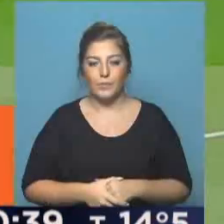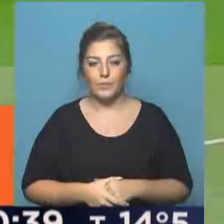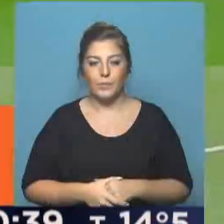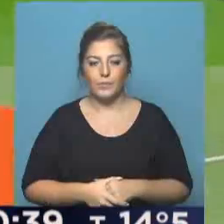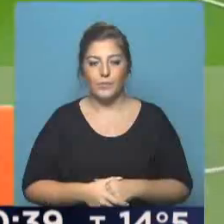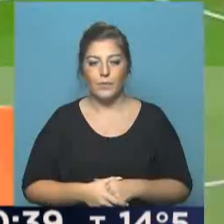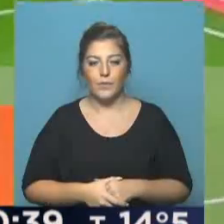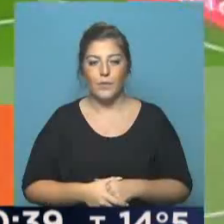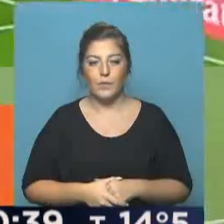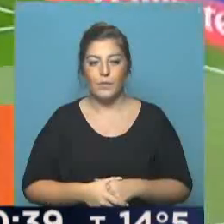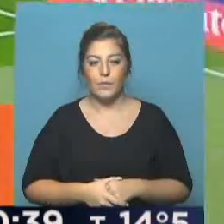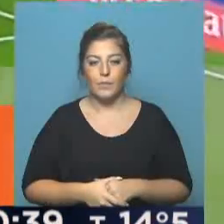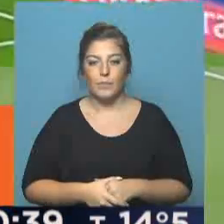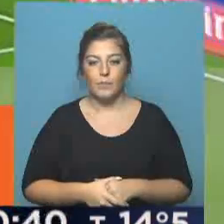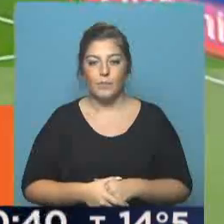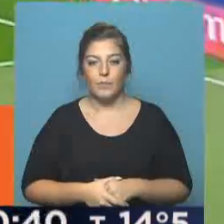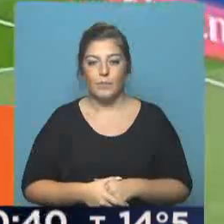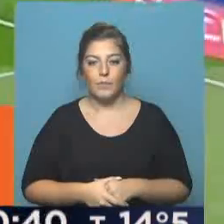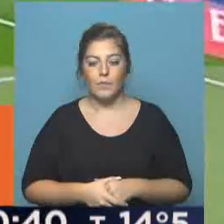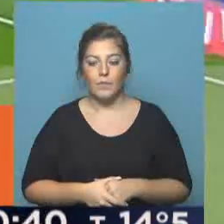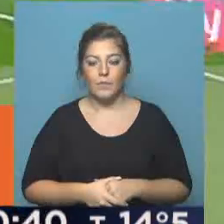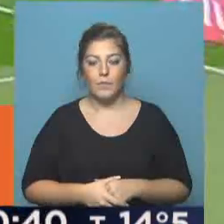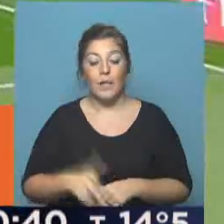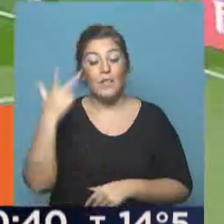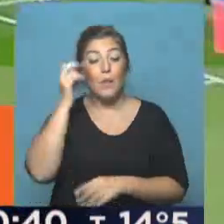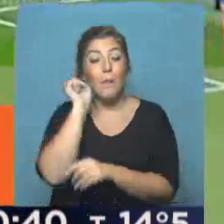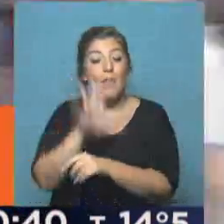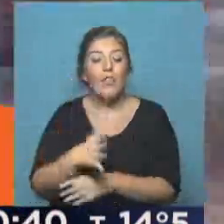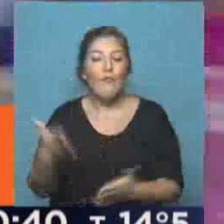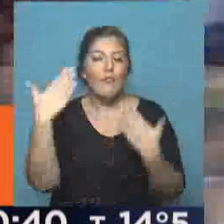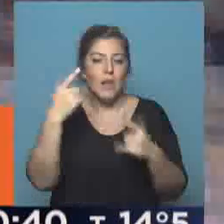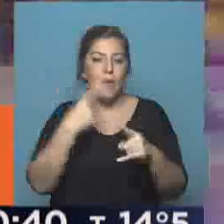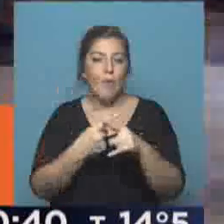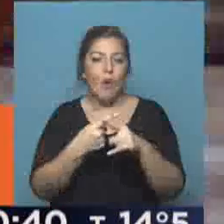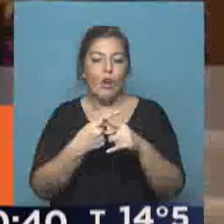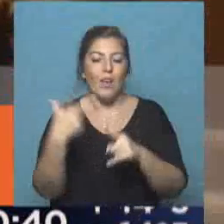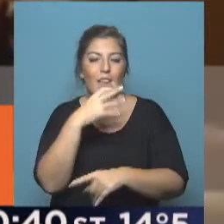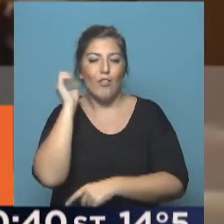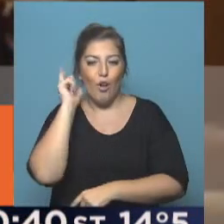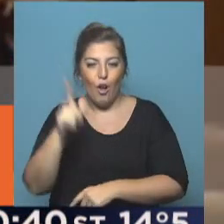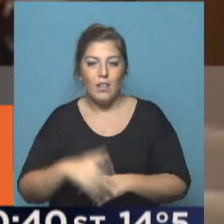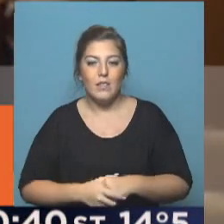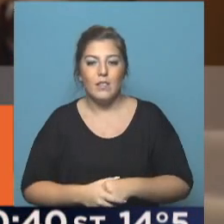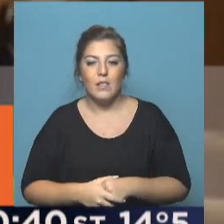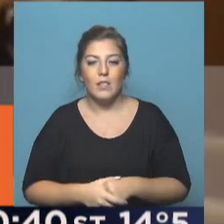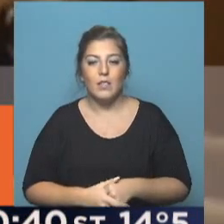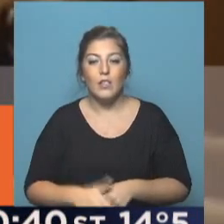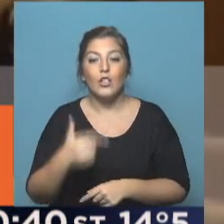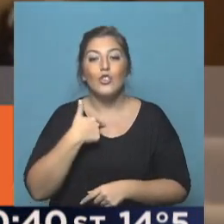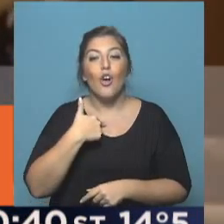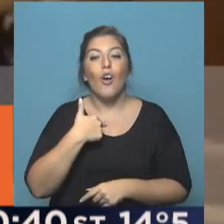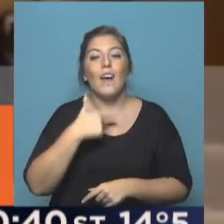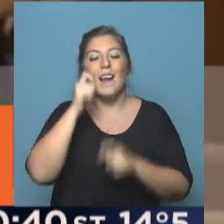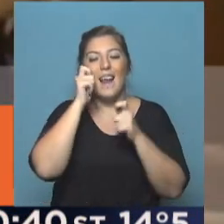Leo, hermano, estoy enviando ahí un mensaje, felicitarte por los 500 goles. Yo que te regalé el